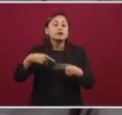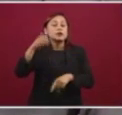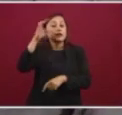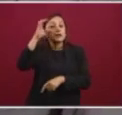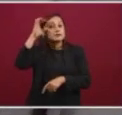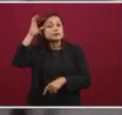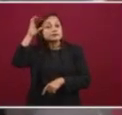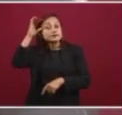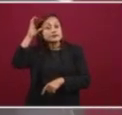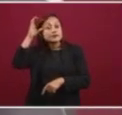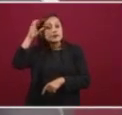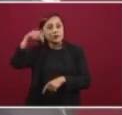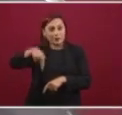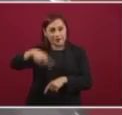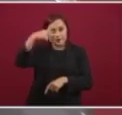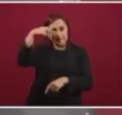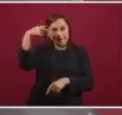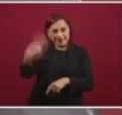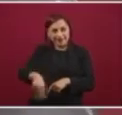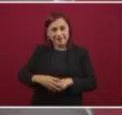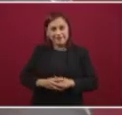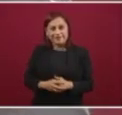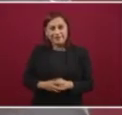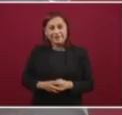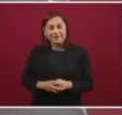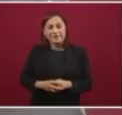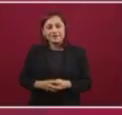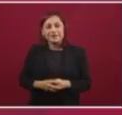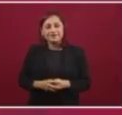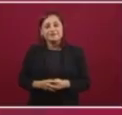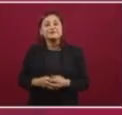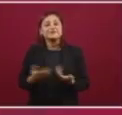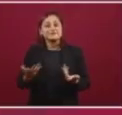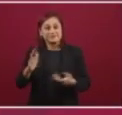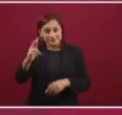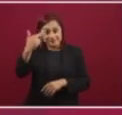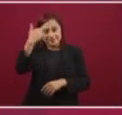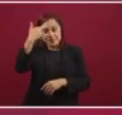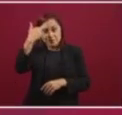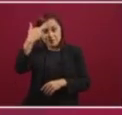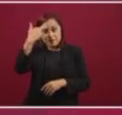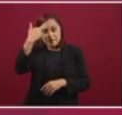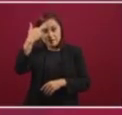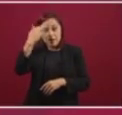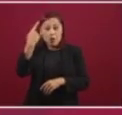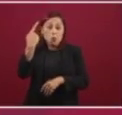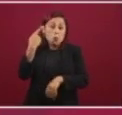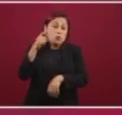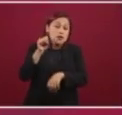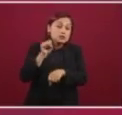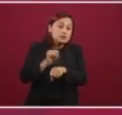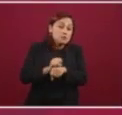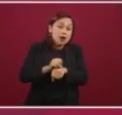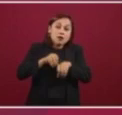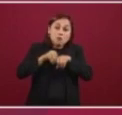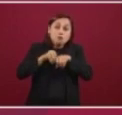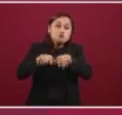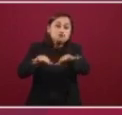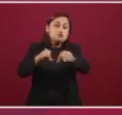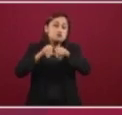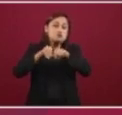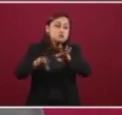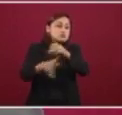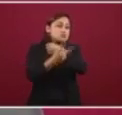Bueno, cómo nos tuvieron como una semana con eso, o 15